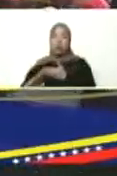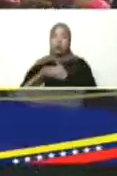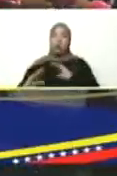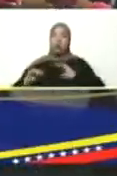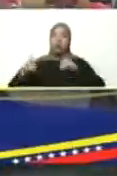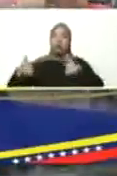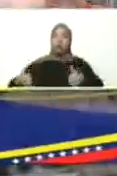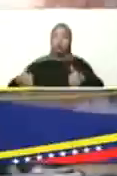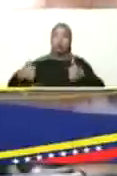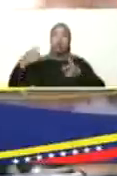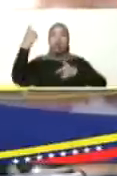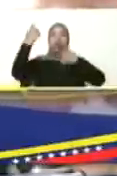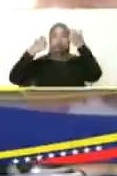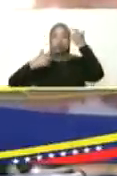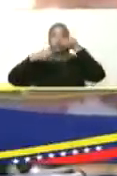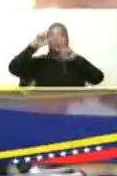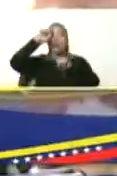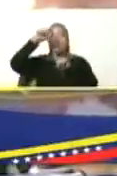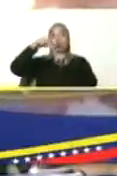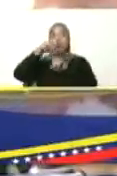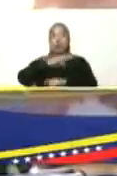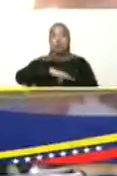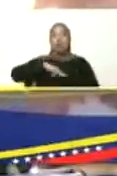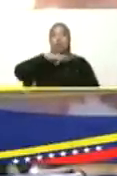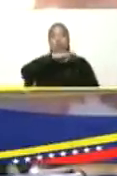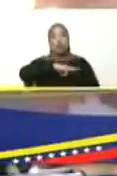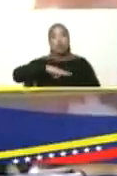radica en la capacidad para cumplir su misión.